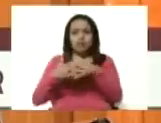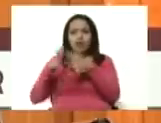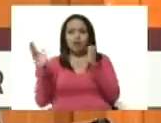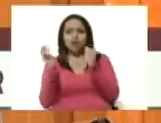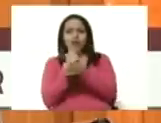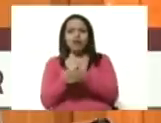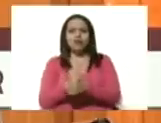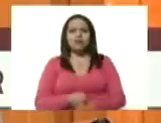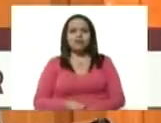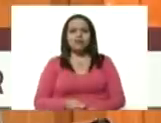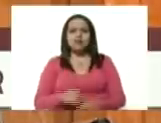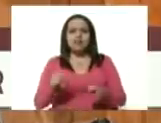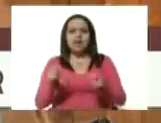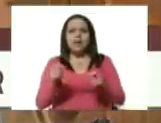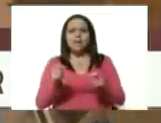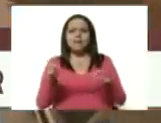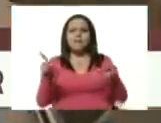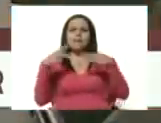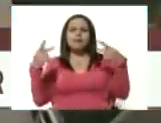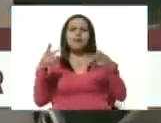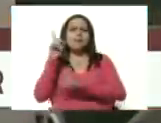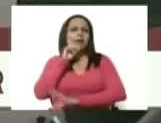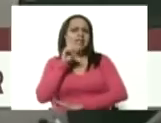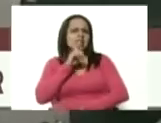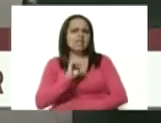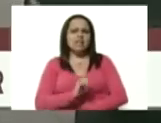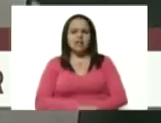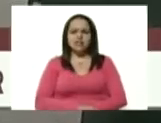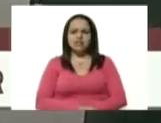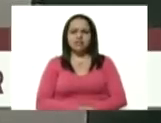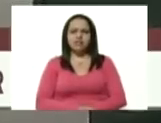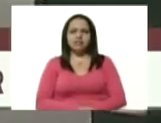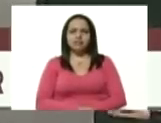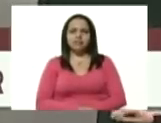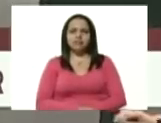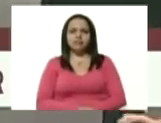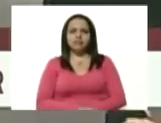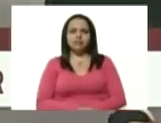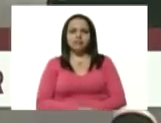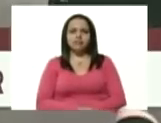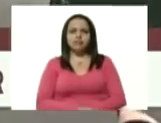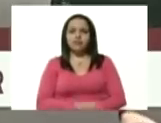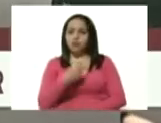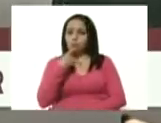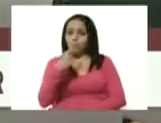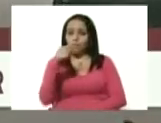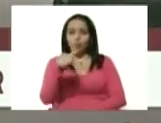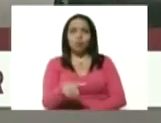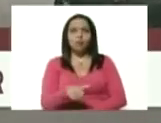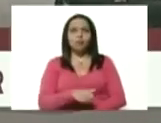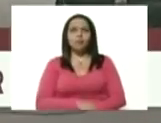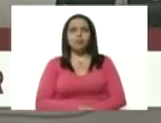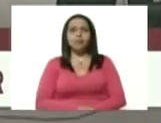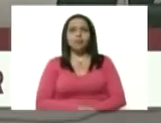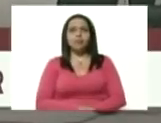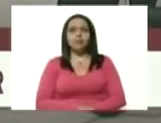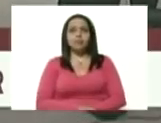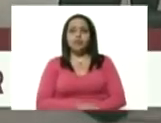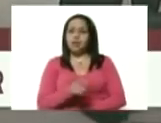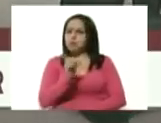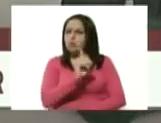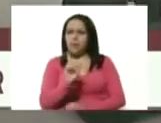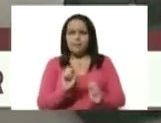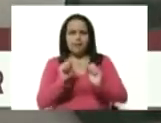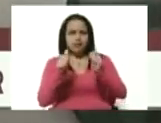news, lo que es la noticia falsa y la mentira, que se los voy a decir aquí, eso no empezó con los gringos,